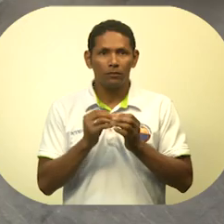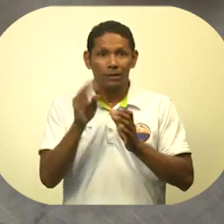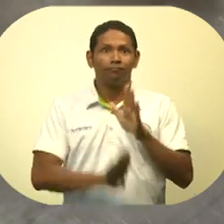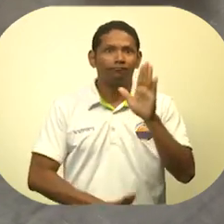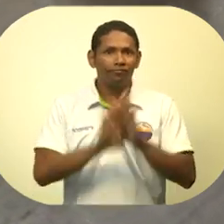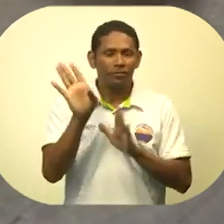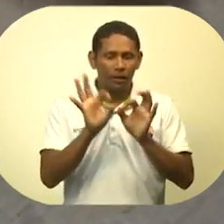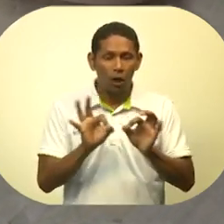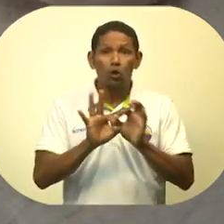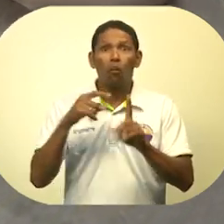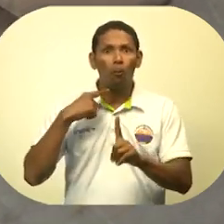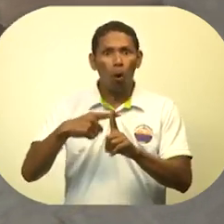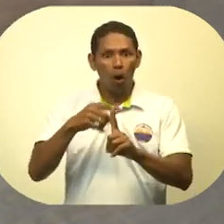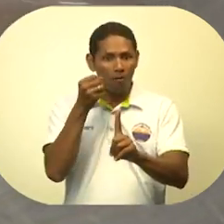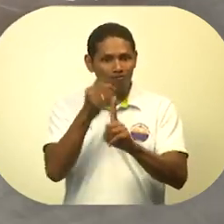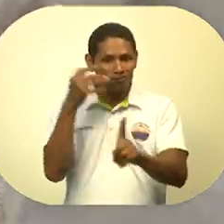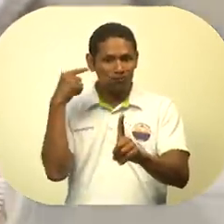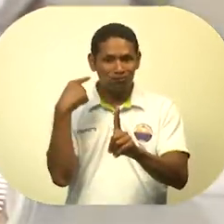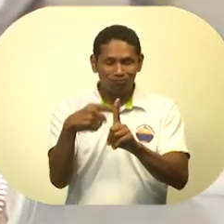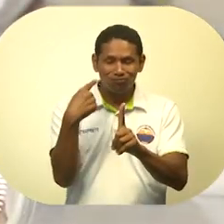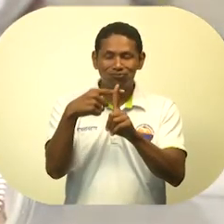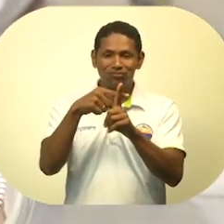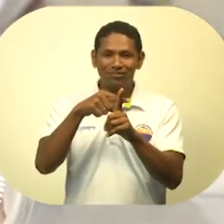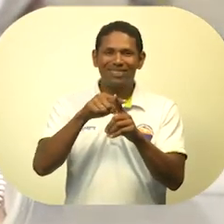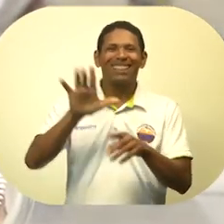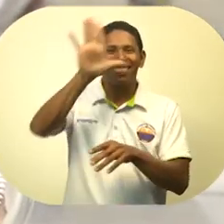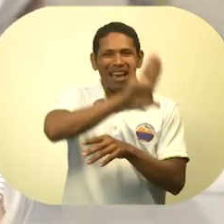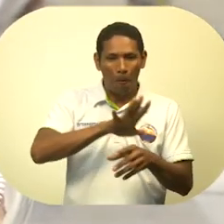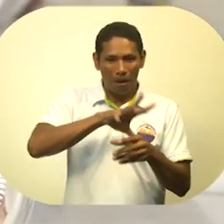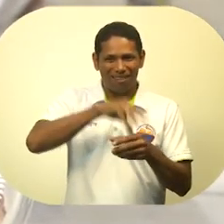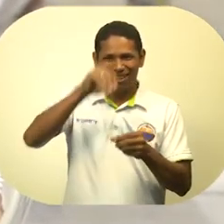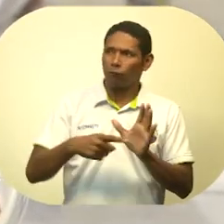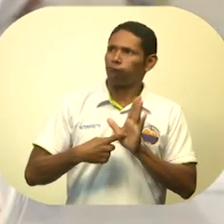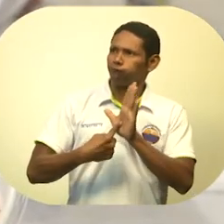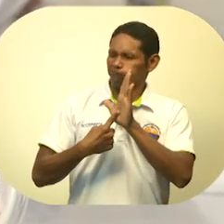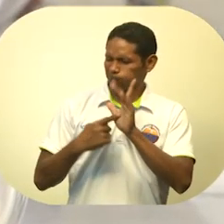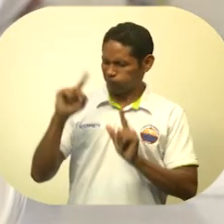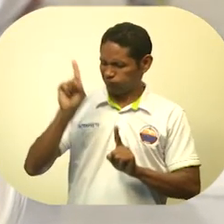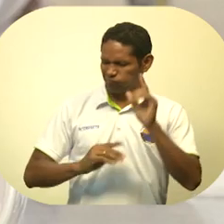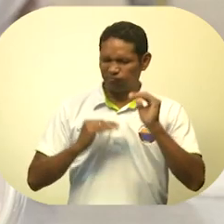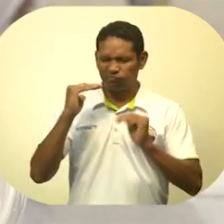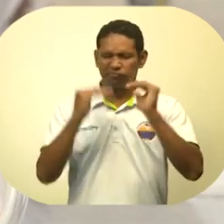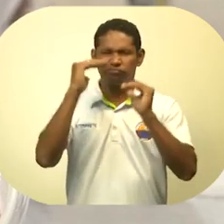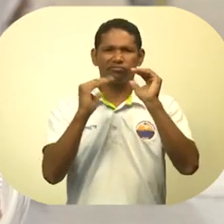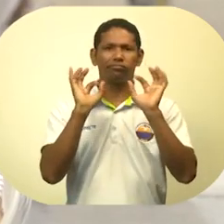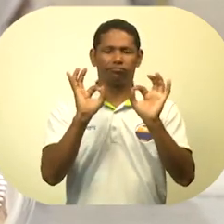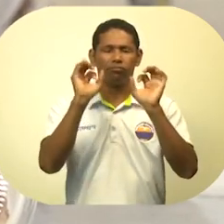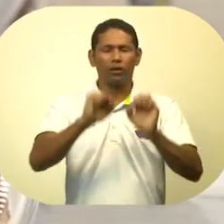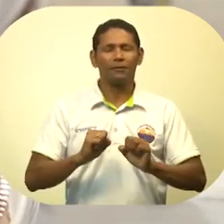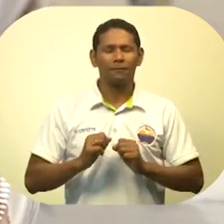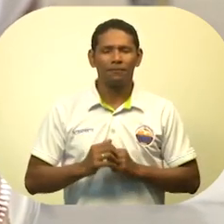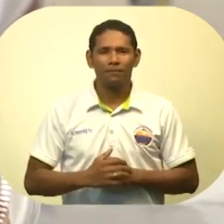logro alcanzado va a repercutir positivamente en el índice departamental de competitividad.